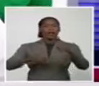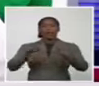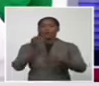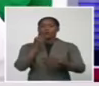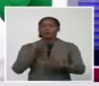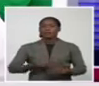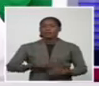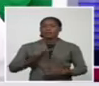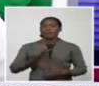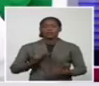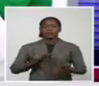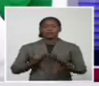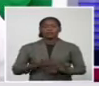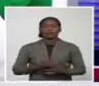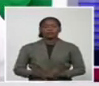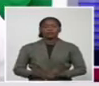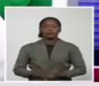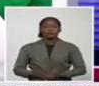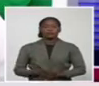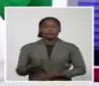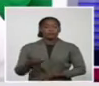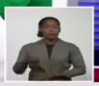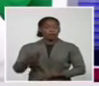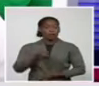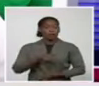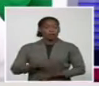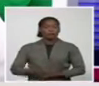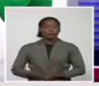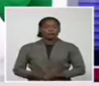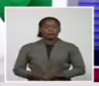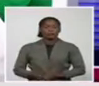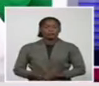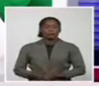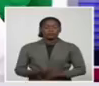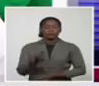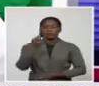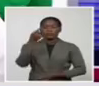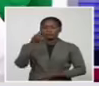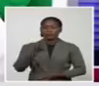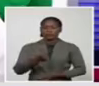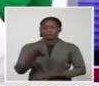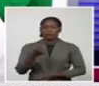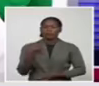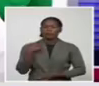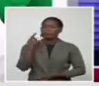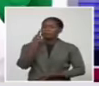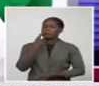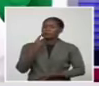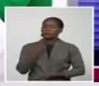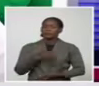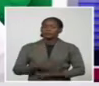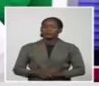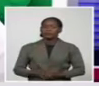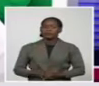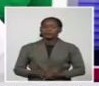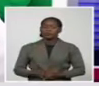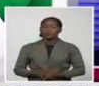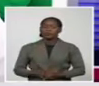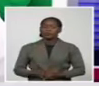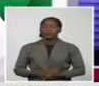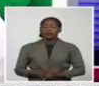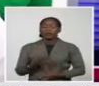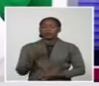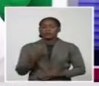me hacía énfasis en que esclareciera, porque los jóvenes dicen, no, si los que se mueren entonces son unos